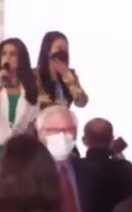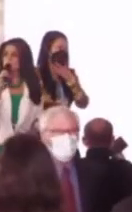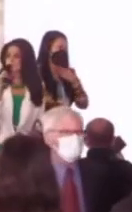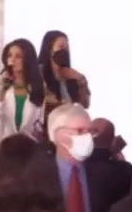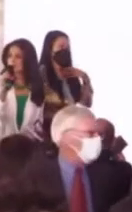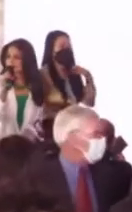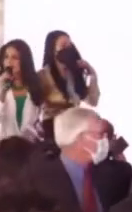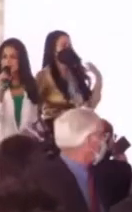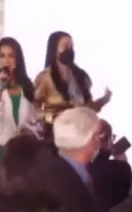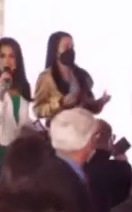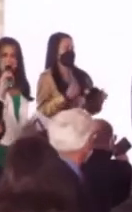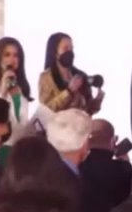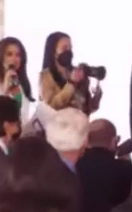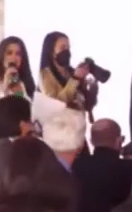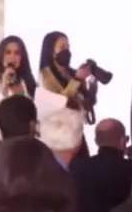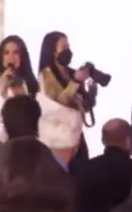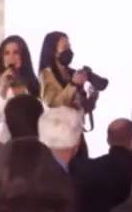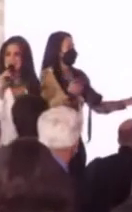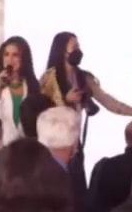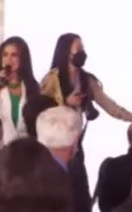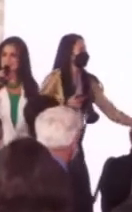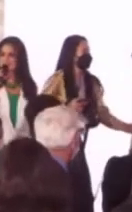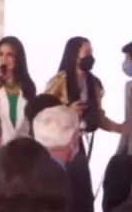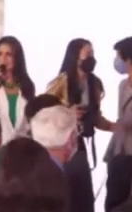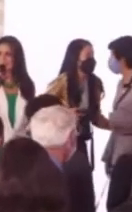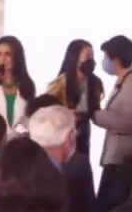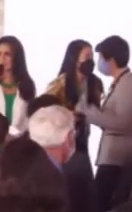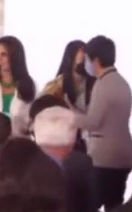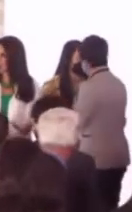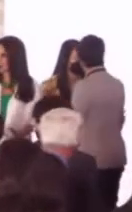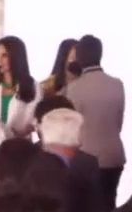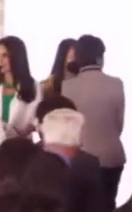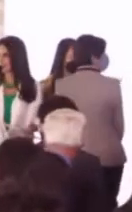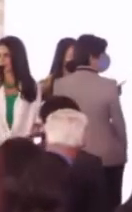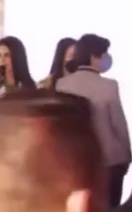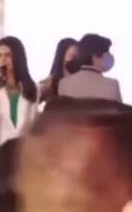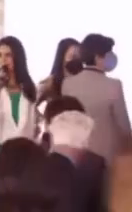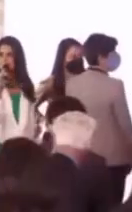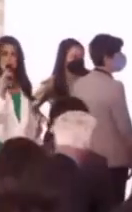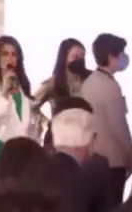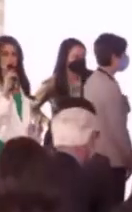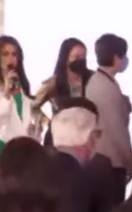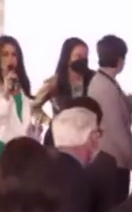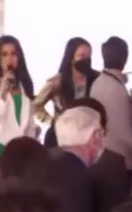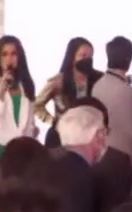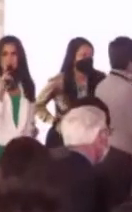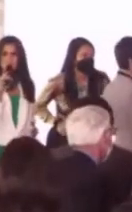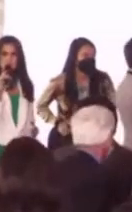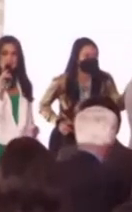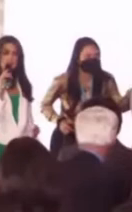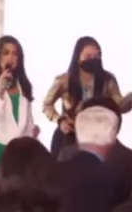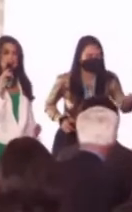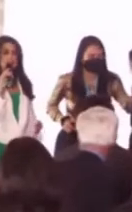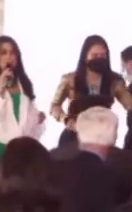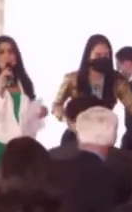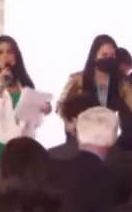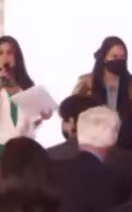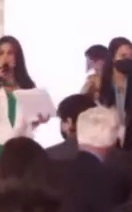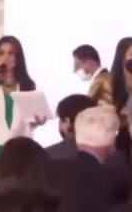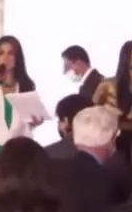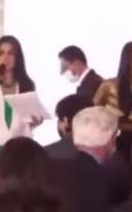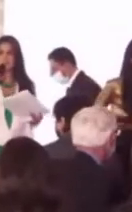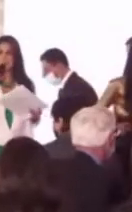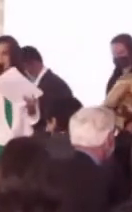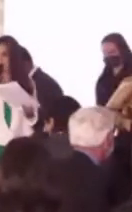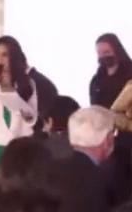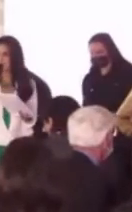Bueno, muchísimas gracias. Este pacto está creciendo. Qué rico, tantas personas que se han comprometido a través de su firma. Les pedimos a